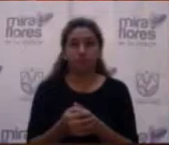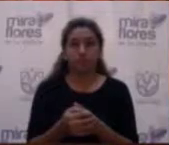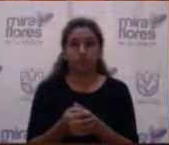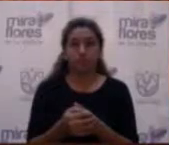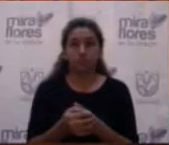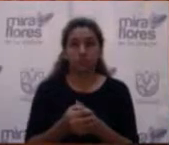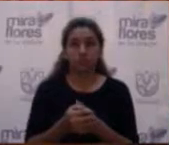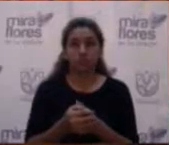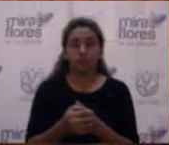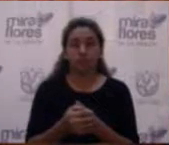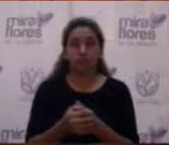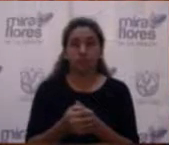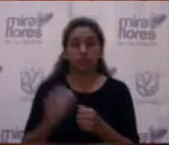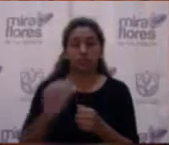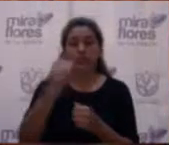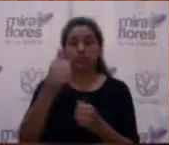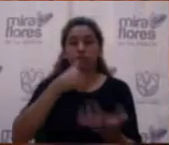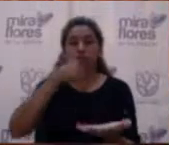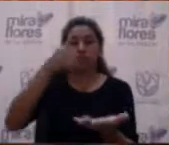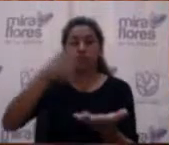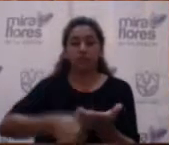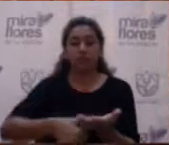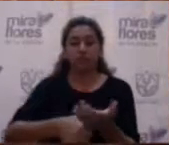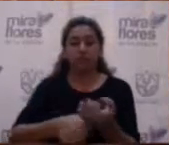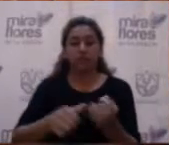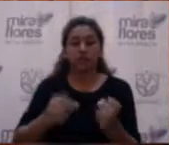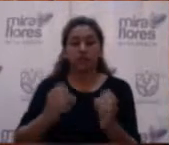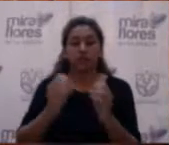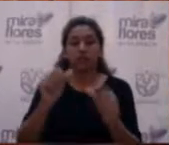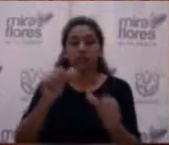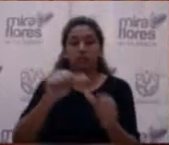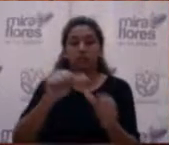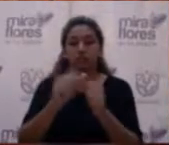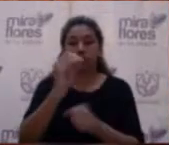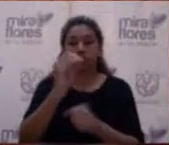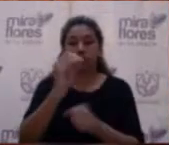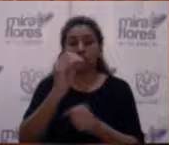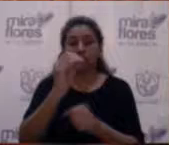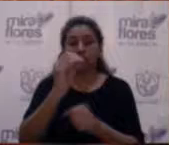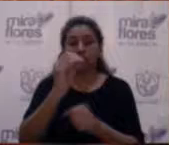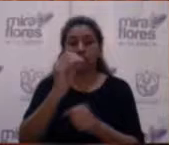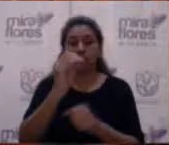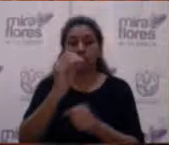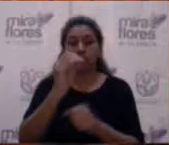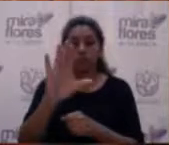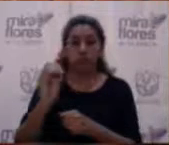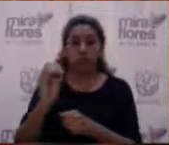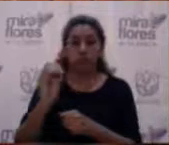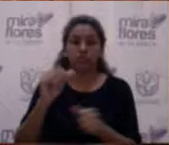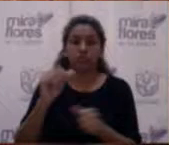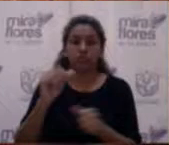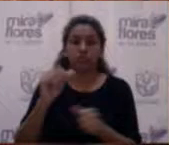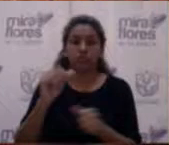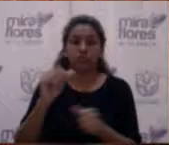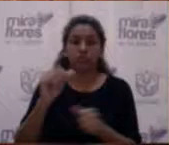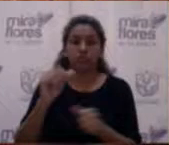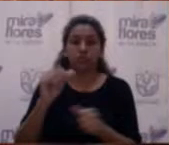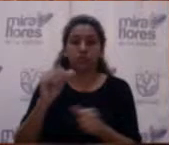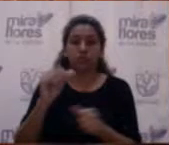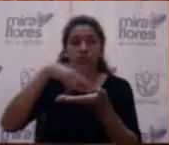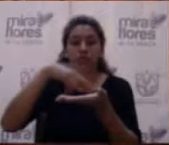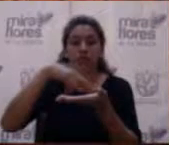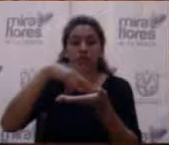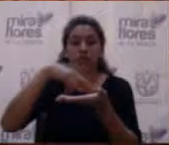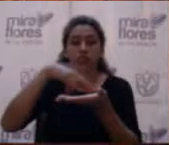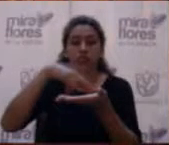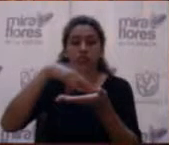La otra carta es el oficio número 050, dirigido por el director regional de